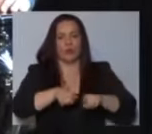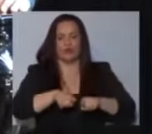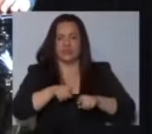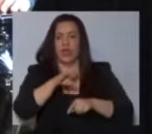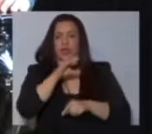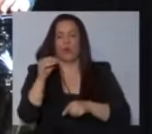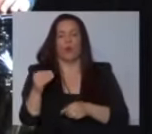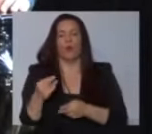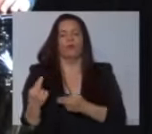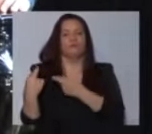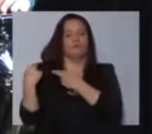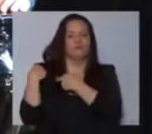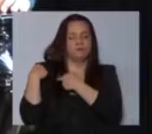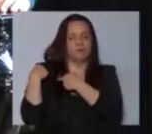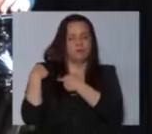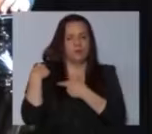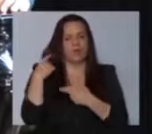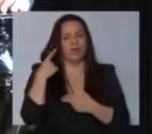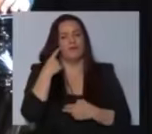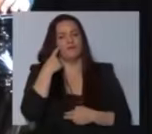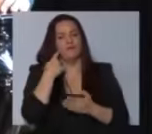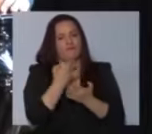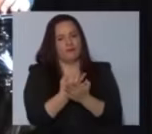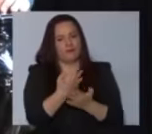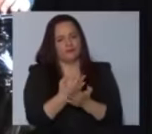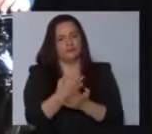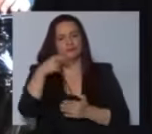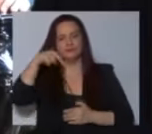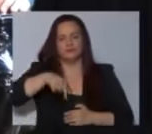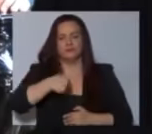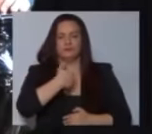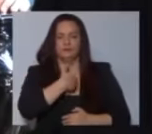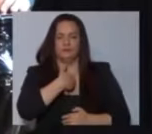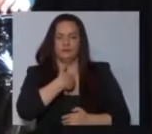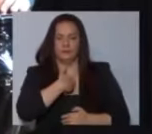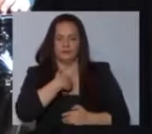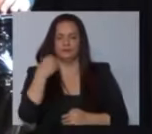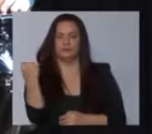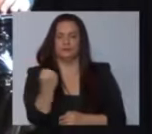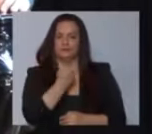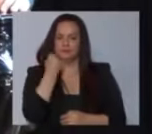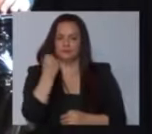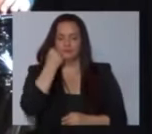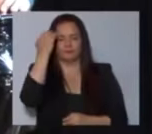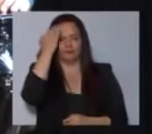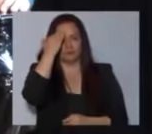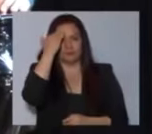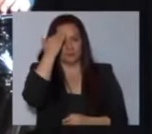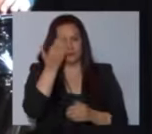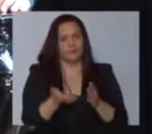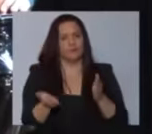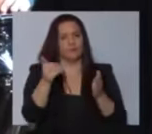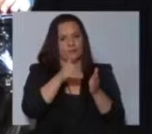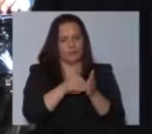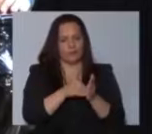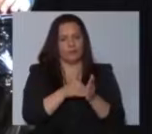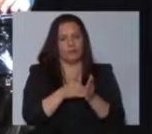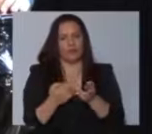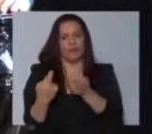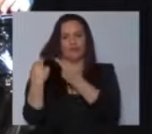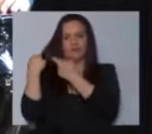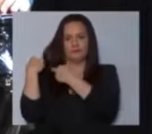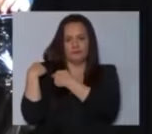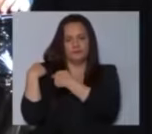legado de responsabilidad fiscal, hoy tenemos la fuerte convicción de que nos corresponde nuevamente enfrentar